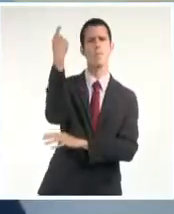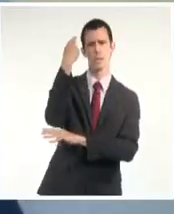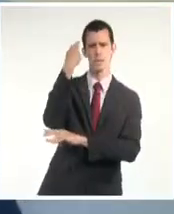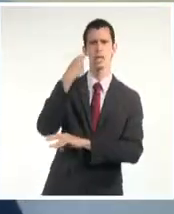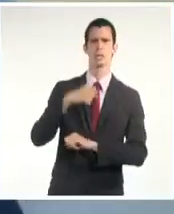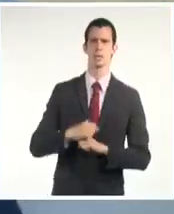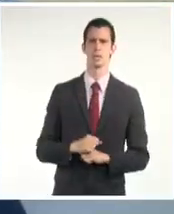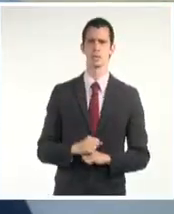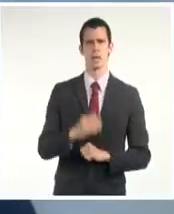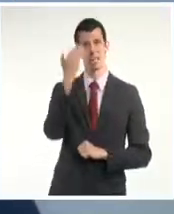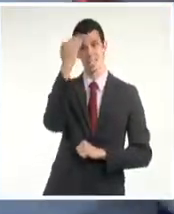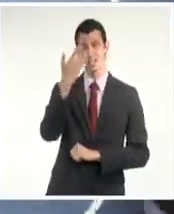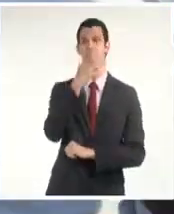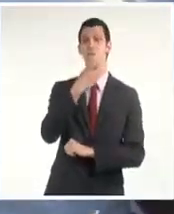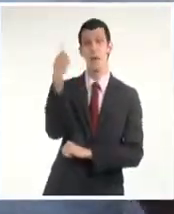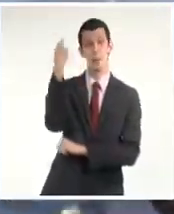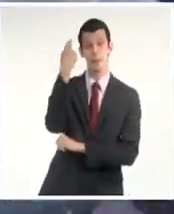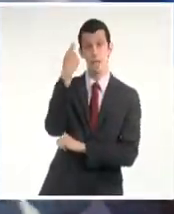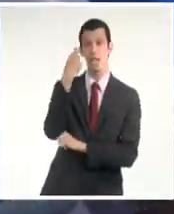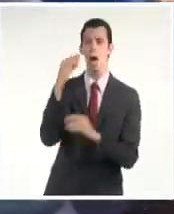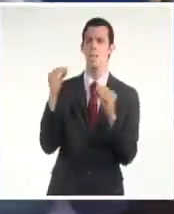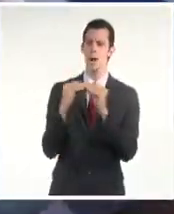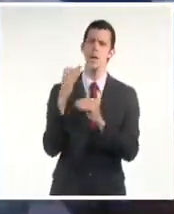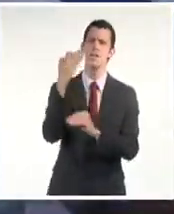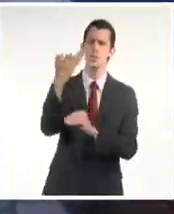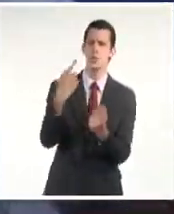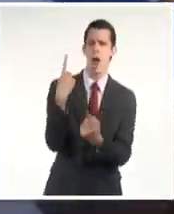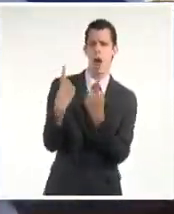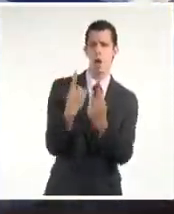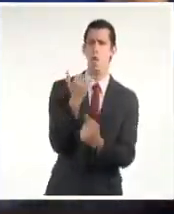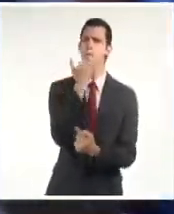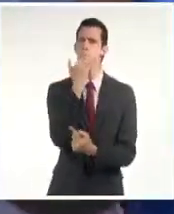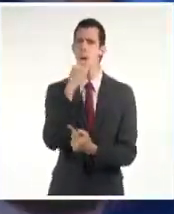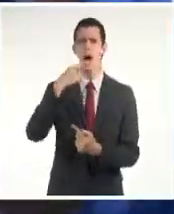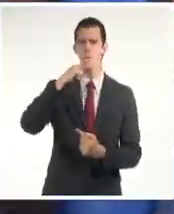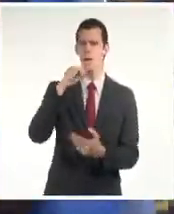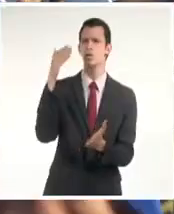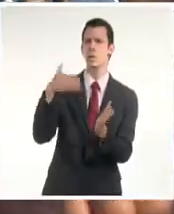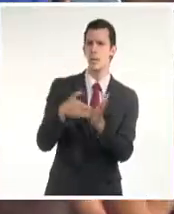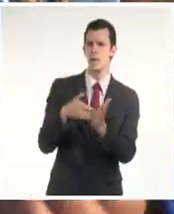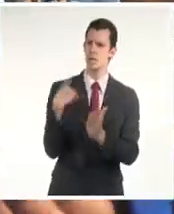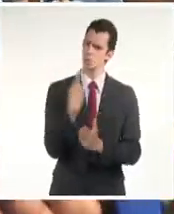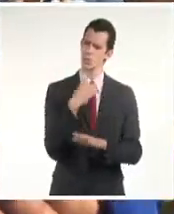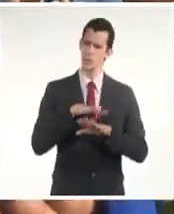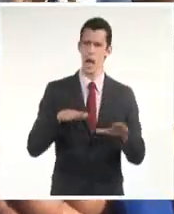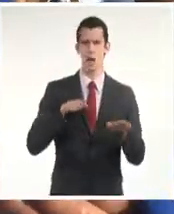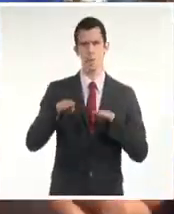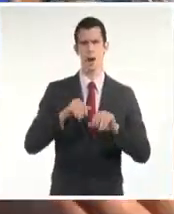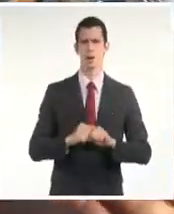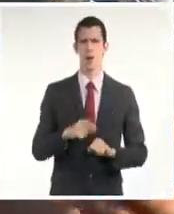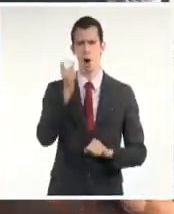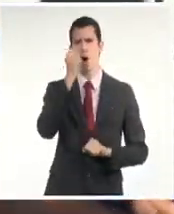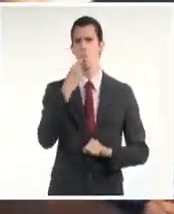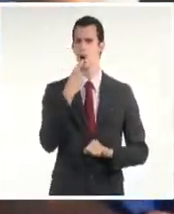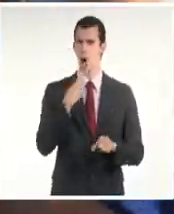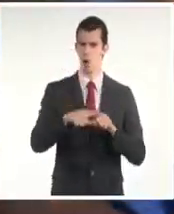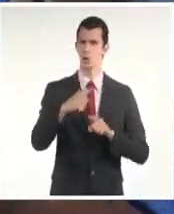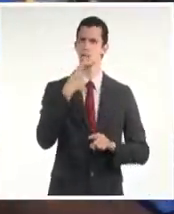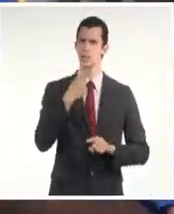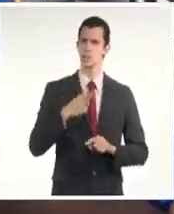nos preparó para este momento. Por esta bandera, queremos quedarlo todo. Por los